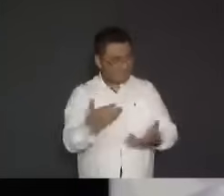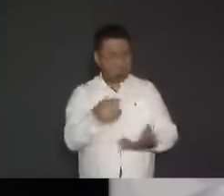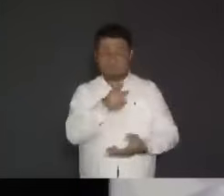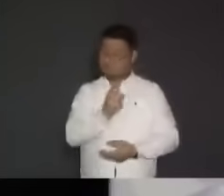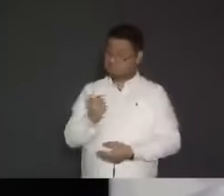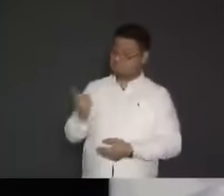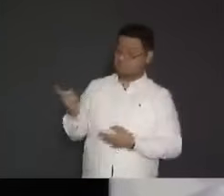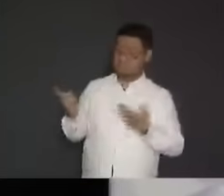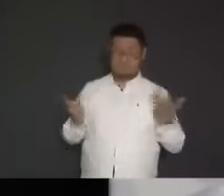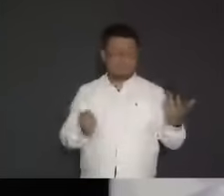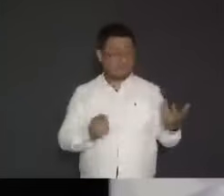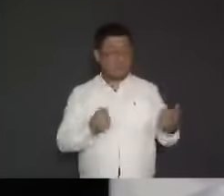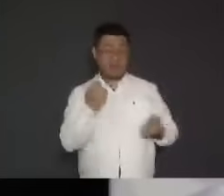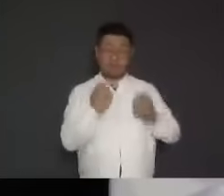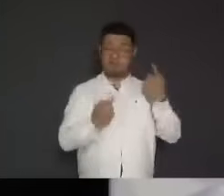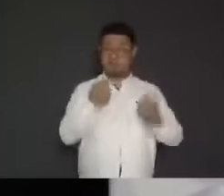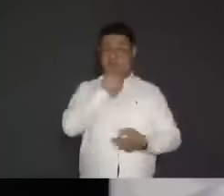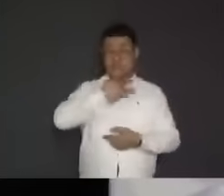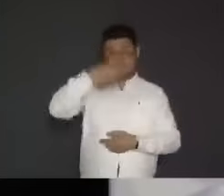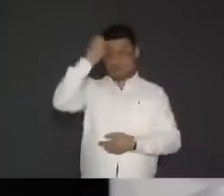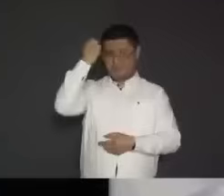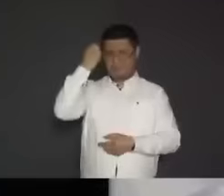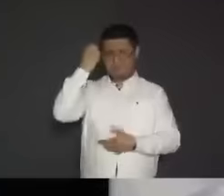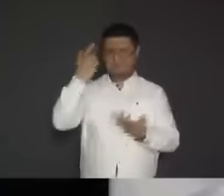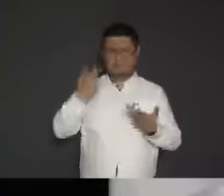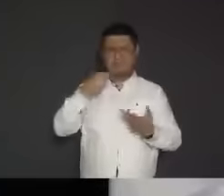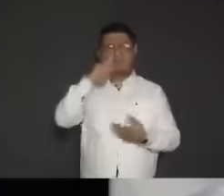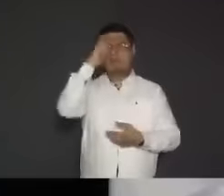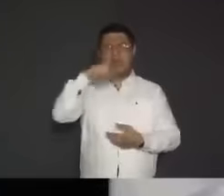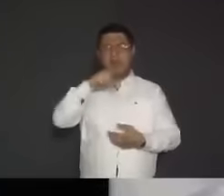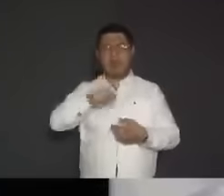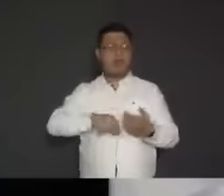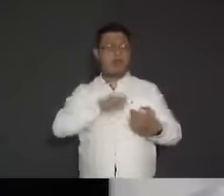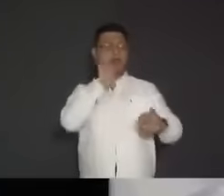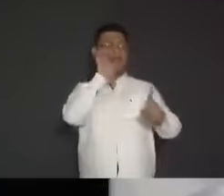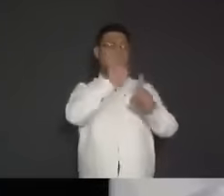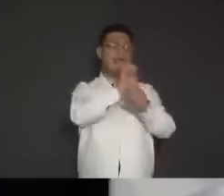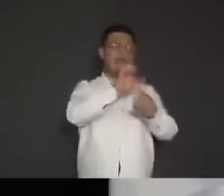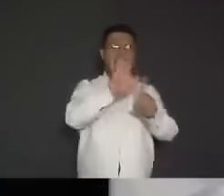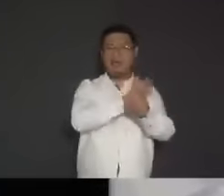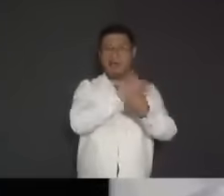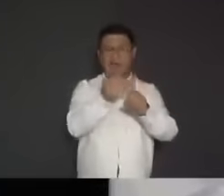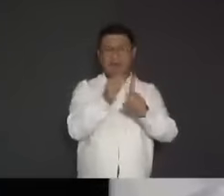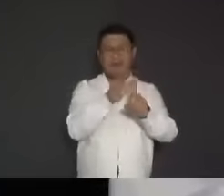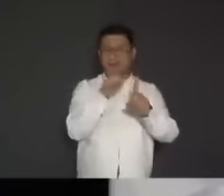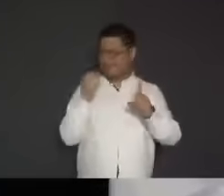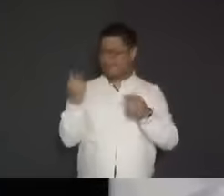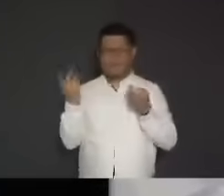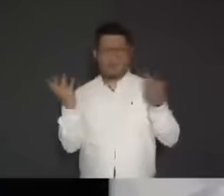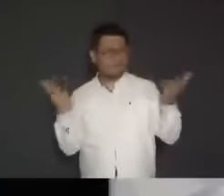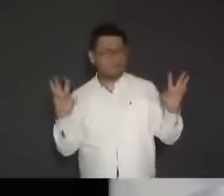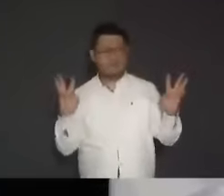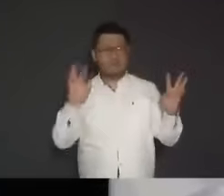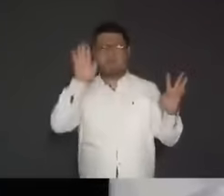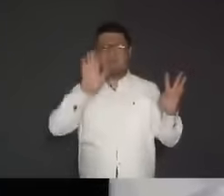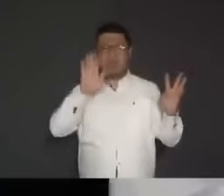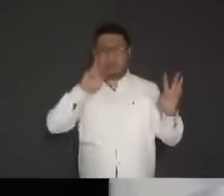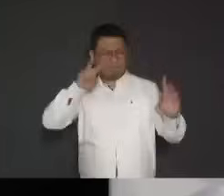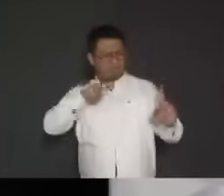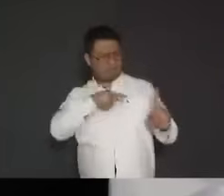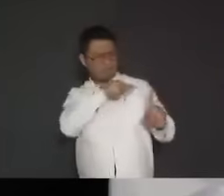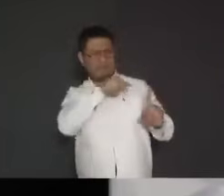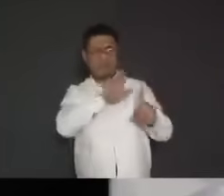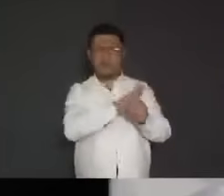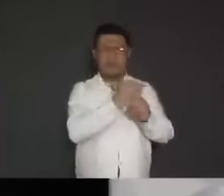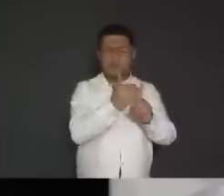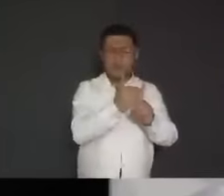y los chapulines van a querer venir a dividirnos y a confrontarnos. Ellos ven a Yucatán como si fuera un botín. Yo te invito a